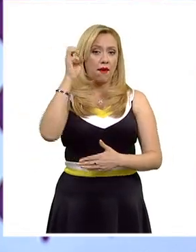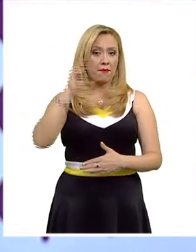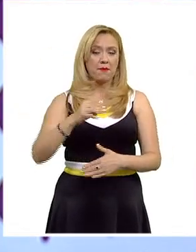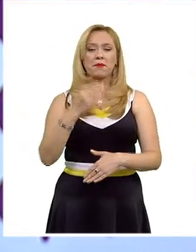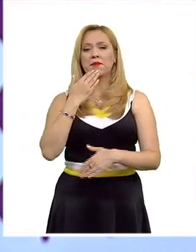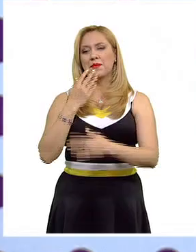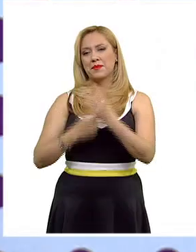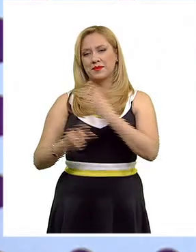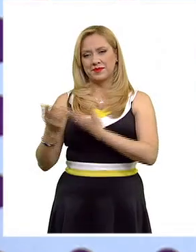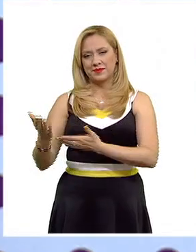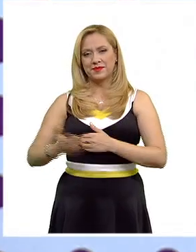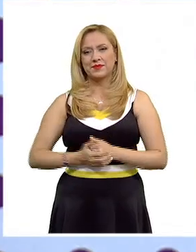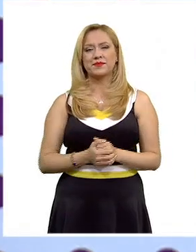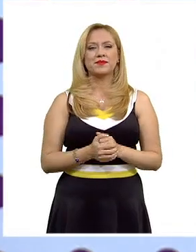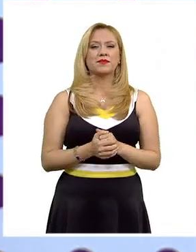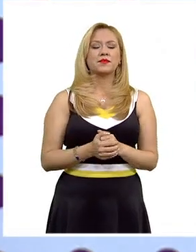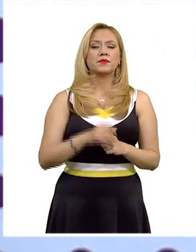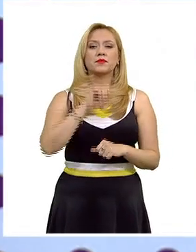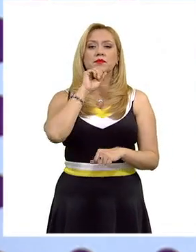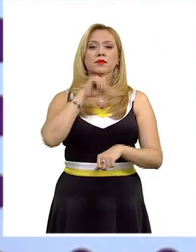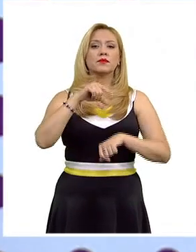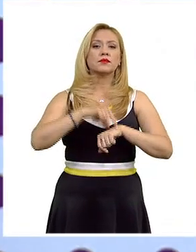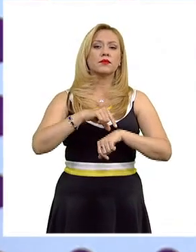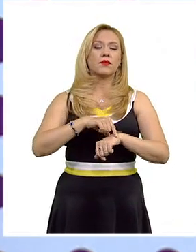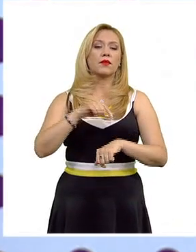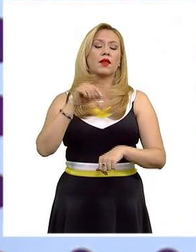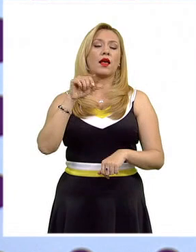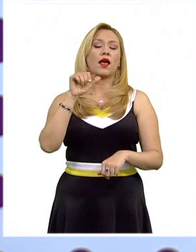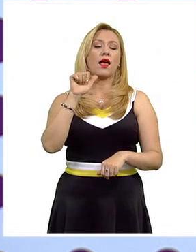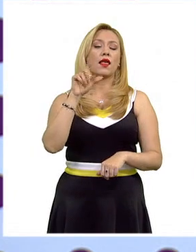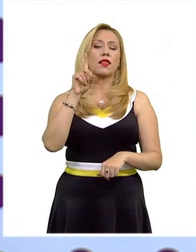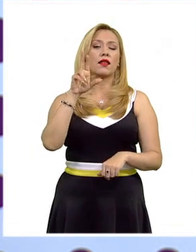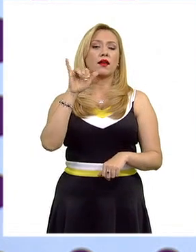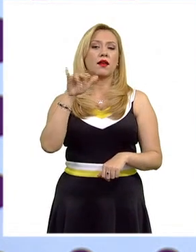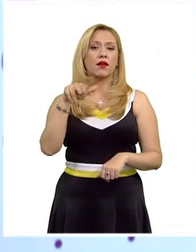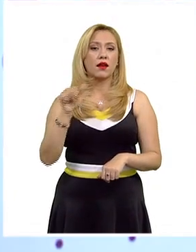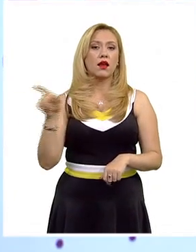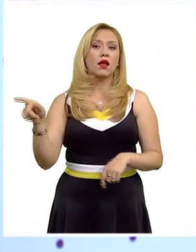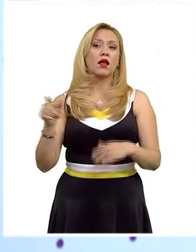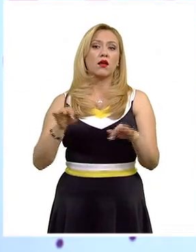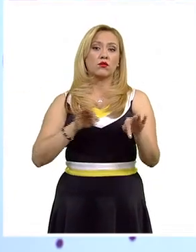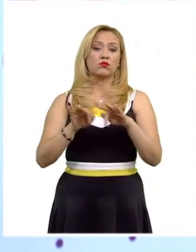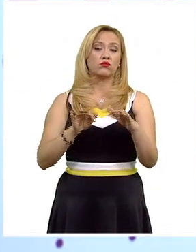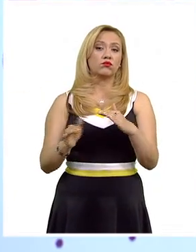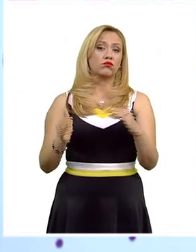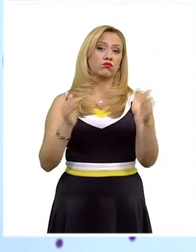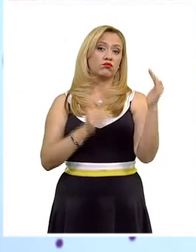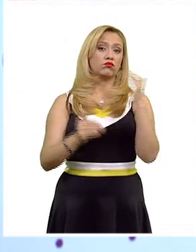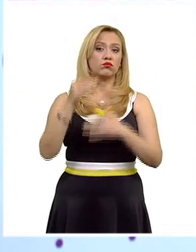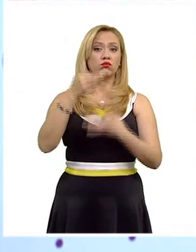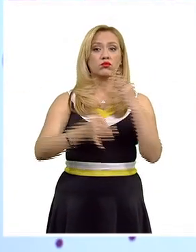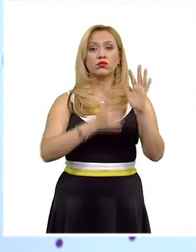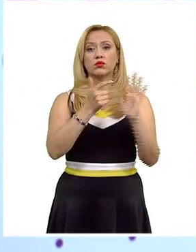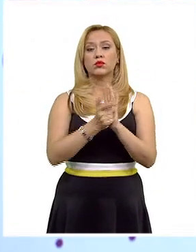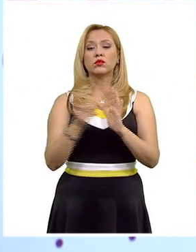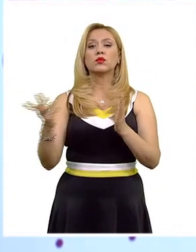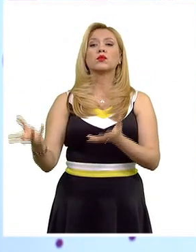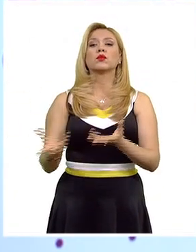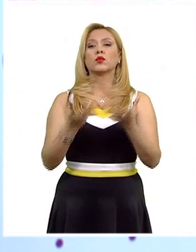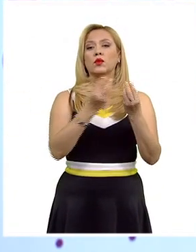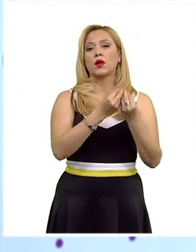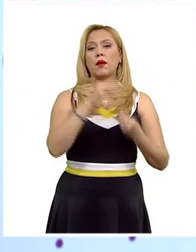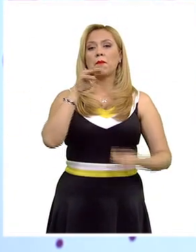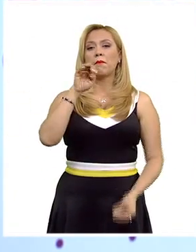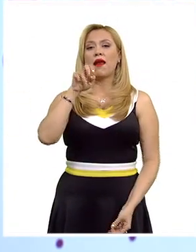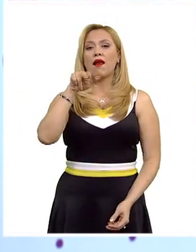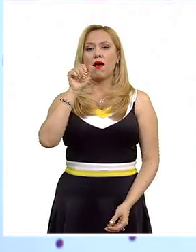Gracias. También presento a Adriana Ortega, quien es secretaria de Estudio y Cuenta de la Suprema Corte de Justicia de la Nación, adscrita a la ponencia del ministro Gutiérrez